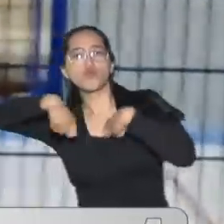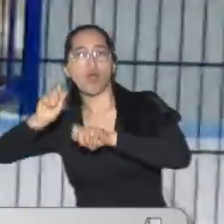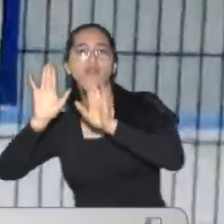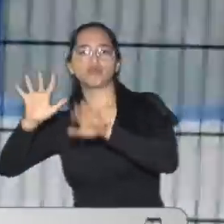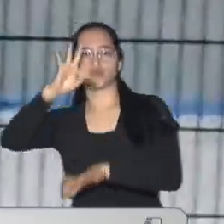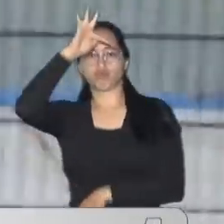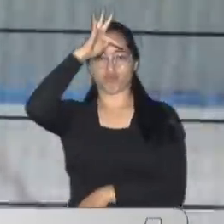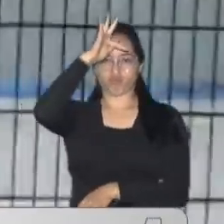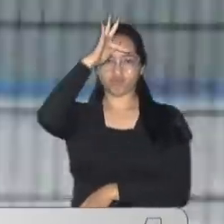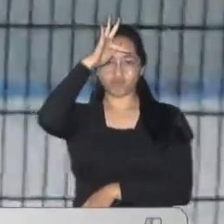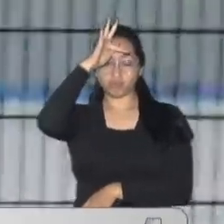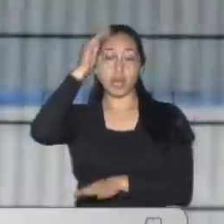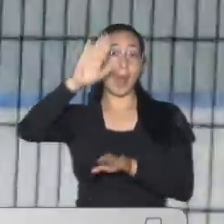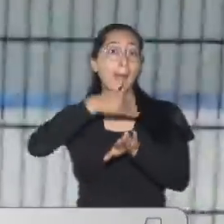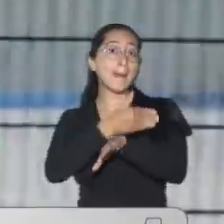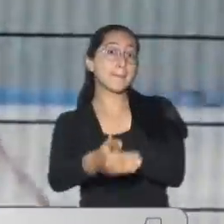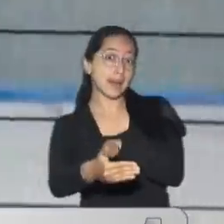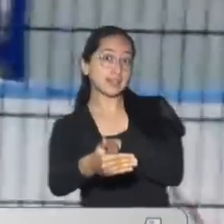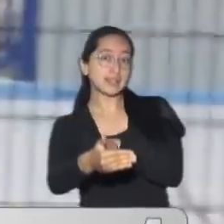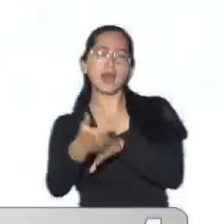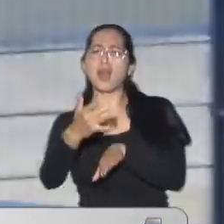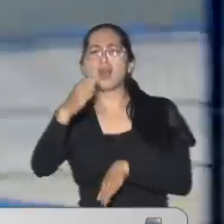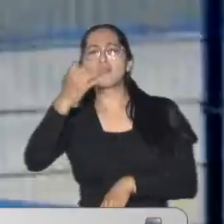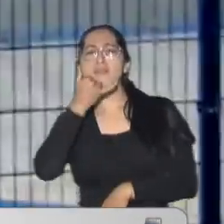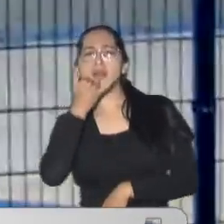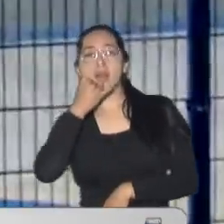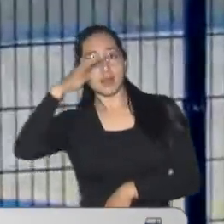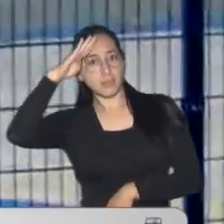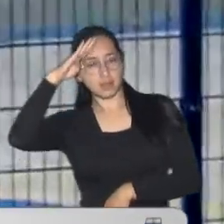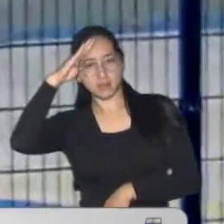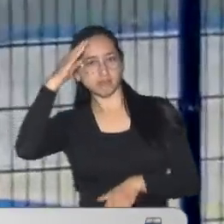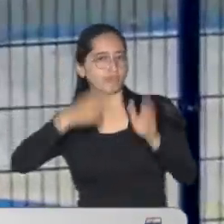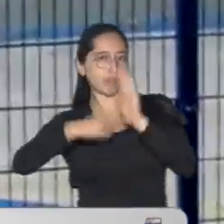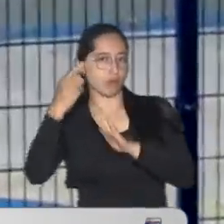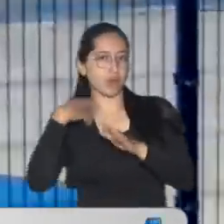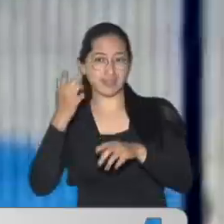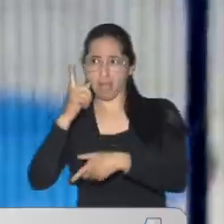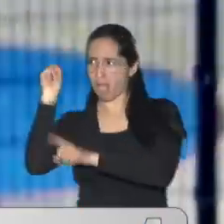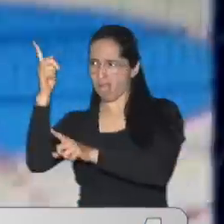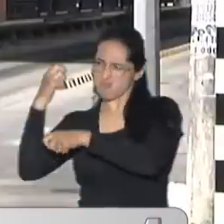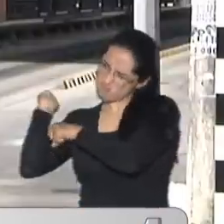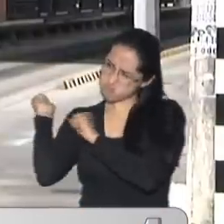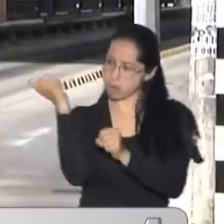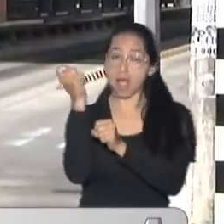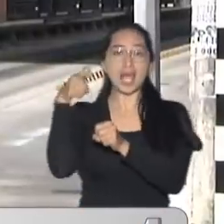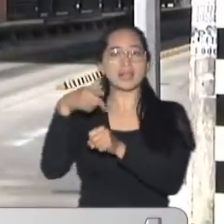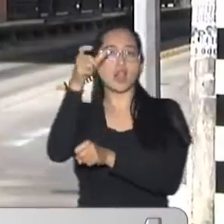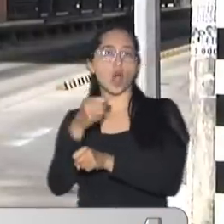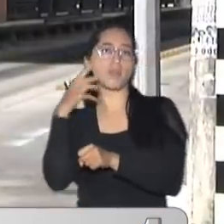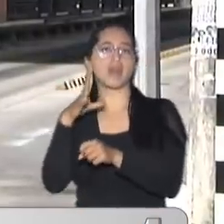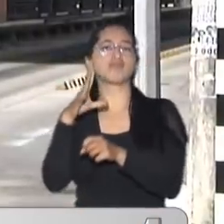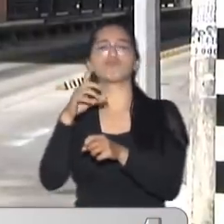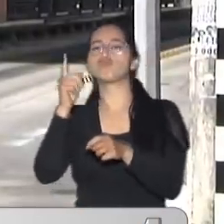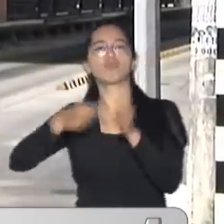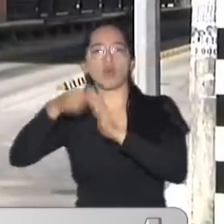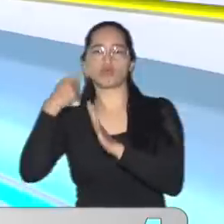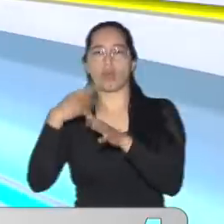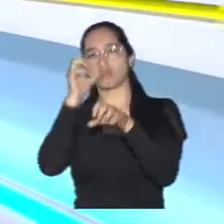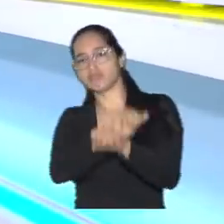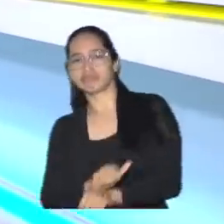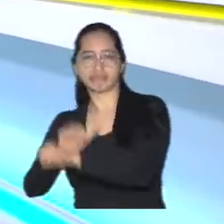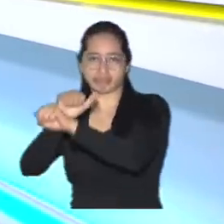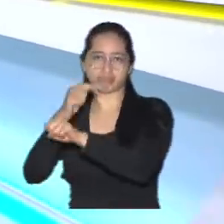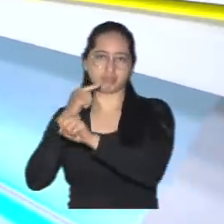asistencial. Posteriormente, la policía reportó la captura del joven agresor. Más adelante tendremos desarrollo de estas